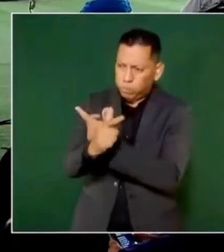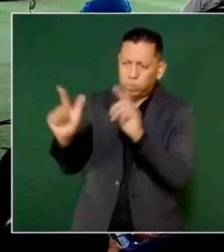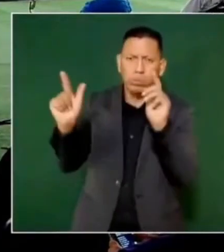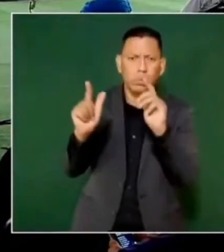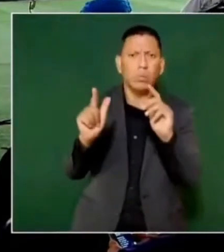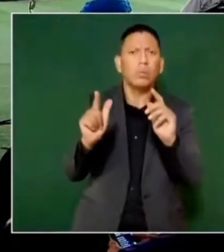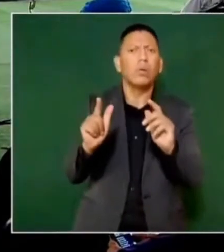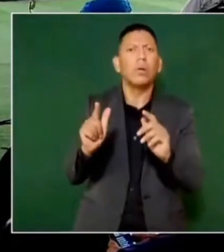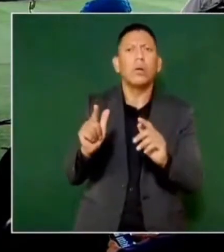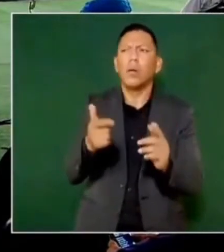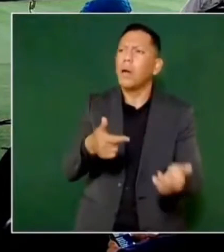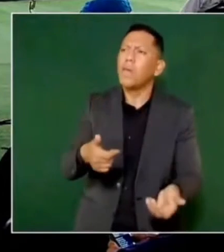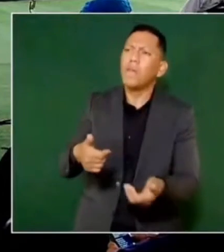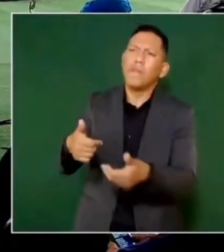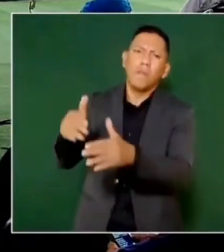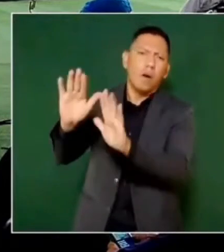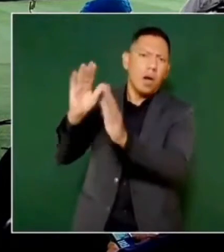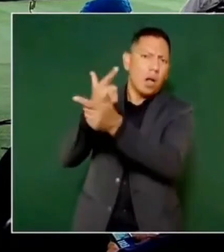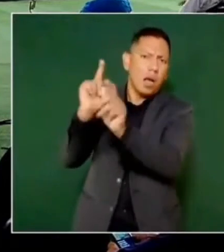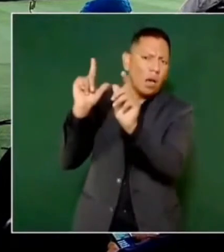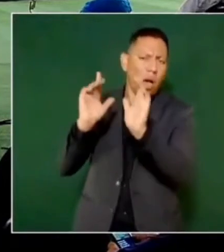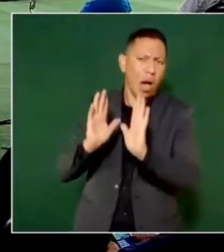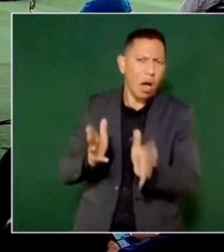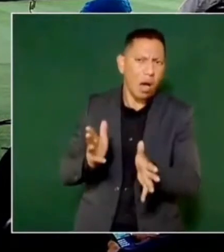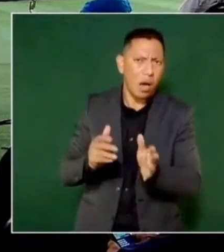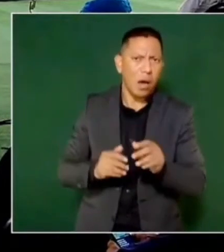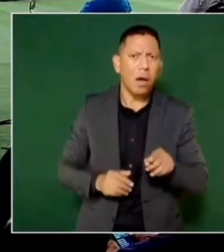los dejan libres.